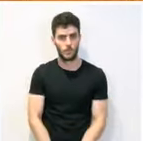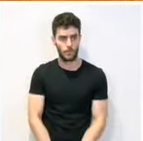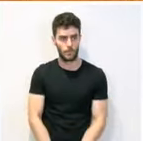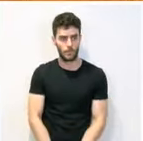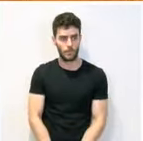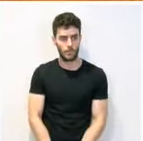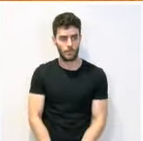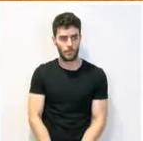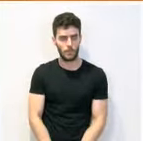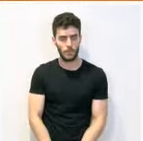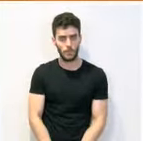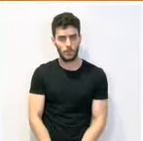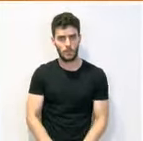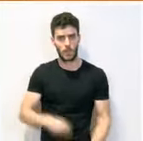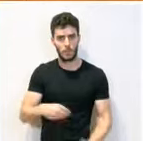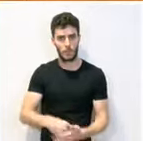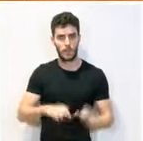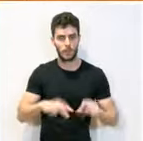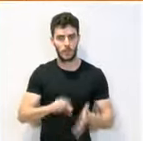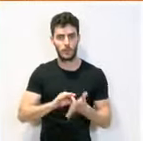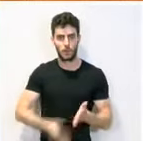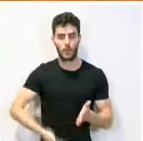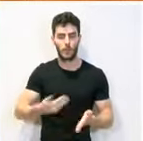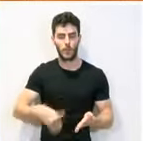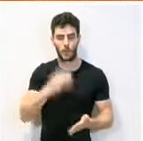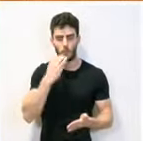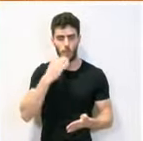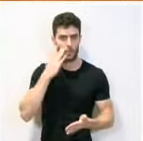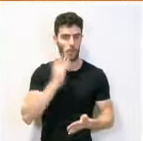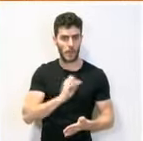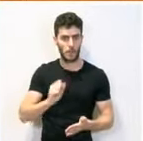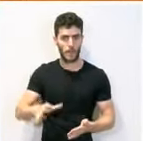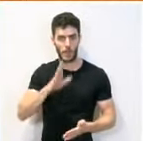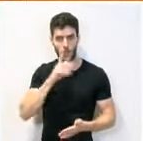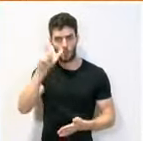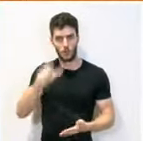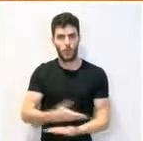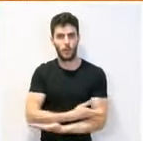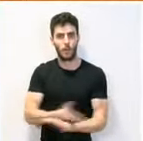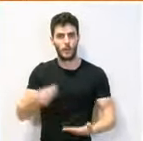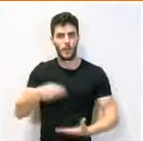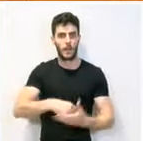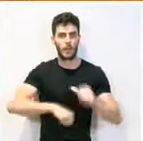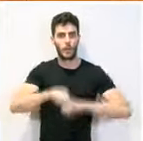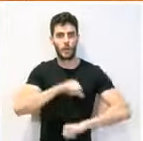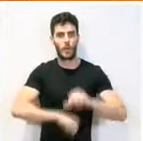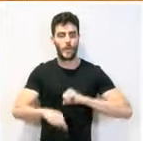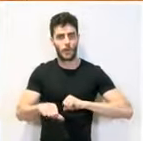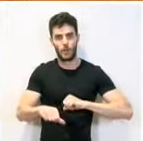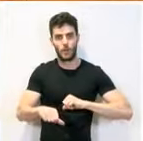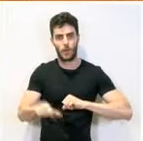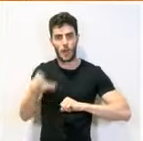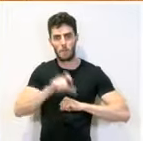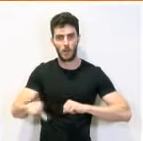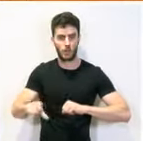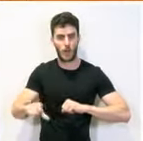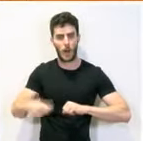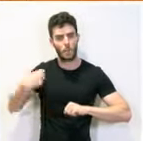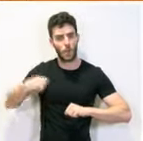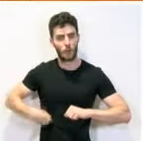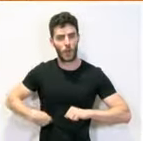sin incorporar servicios tan importantes como la limpieza, porque alguien se metería en un quirófano sin tener personal cualificado